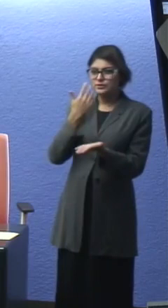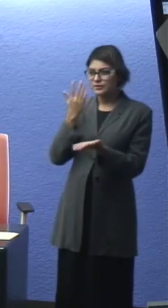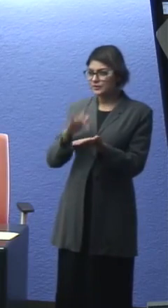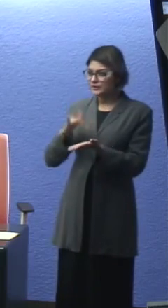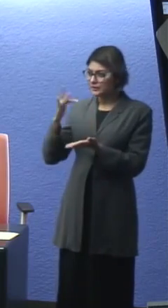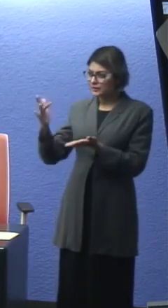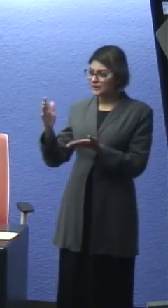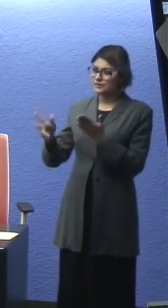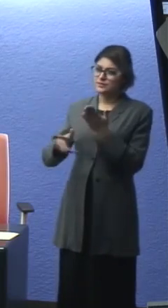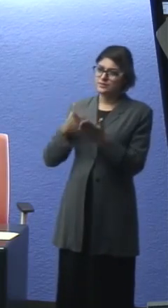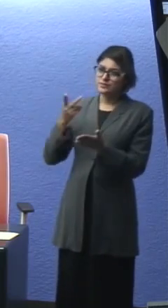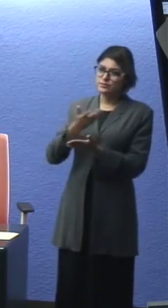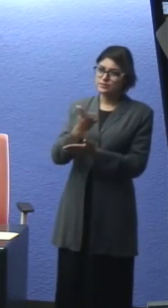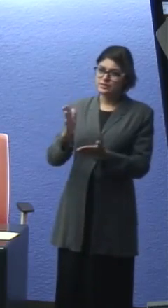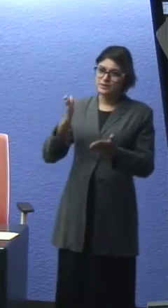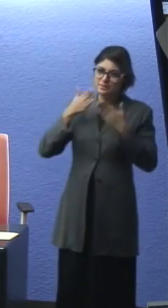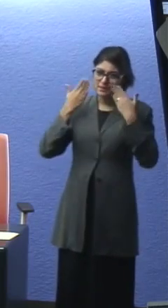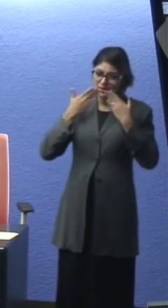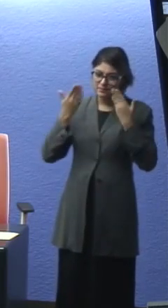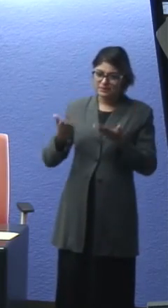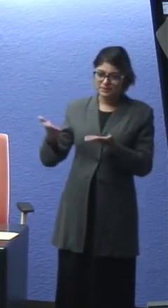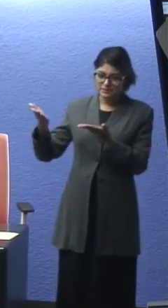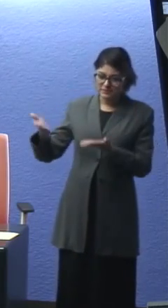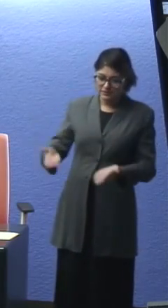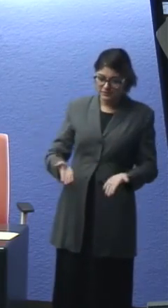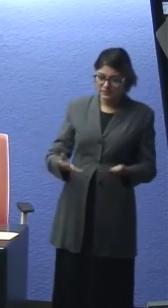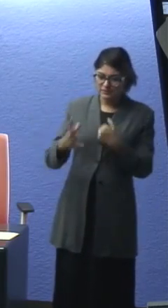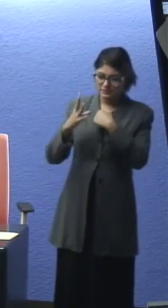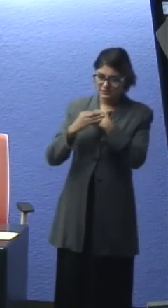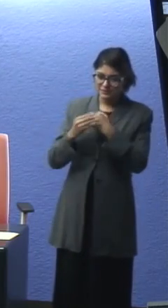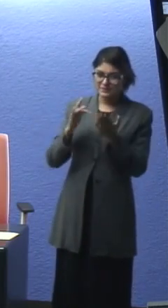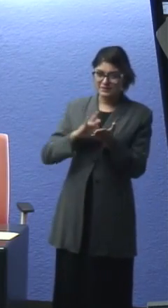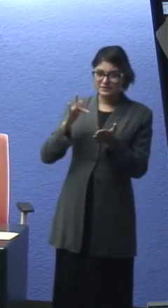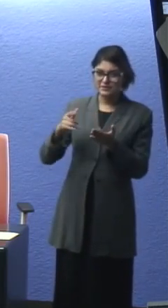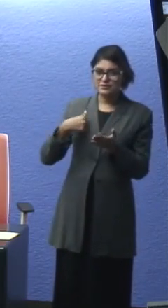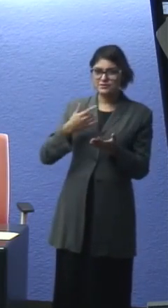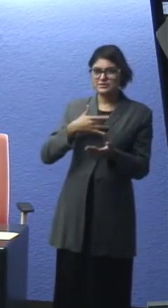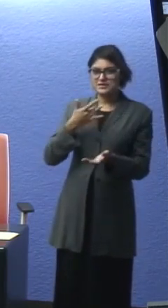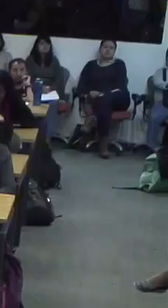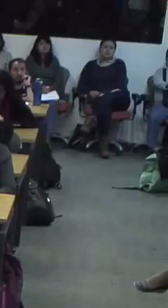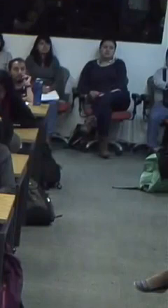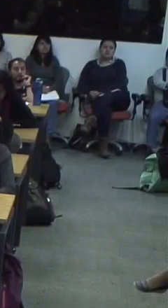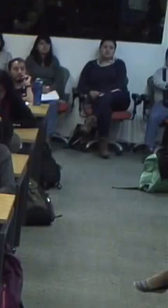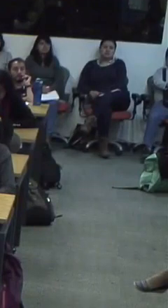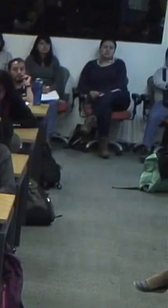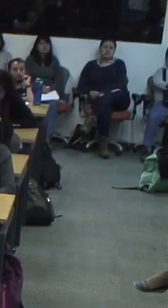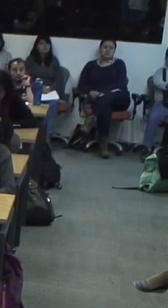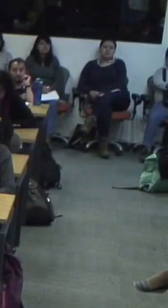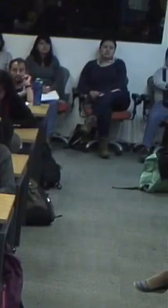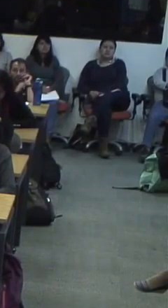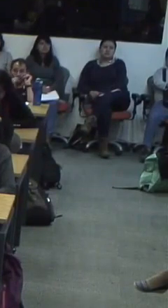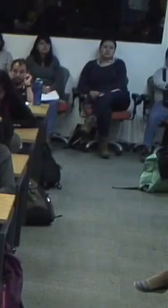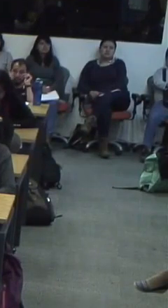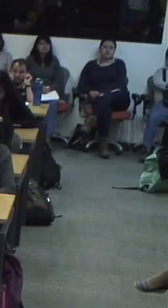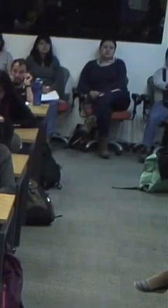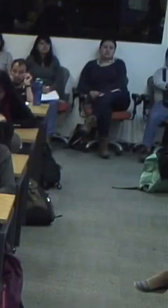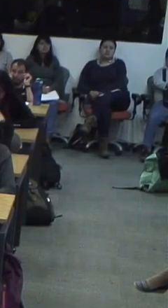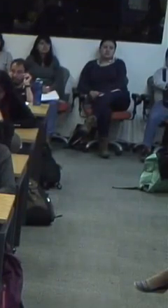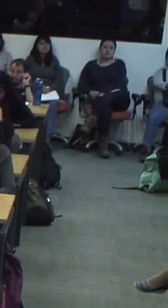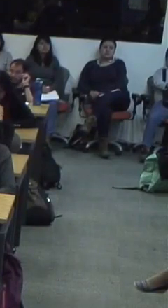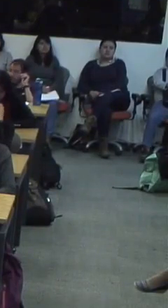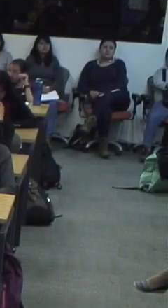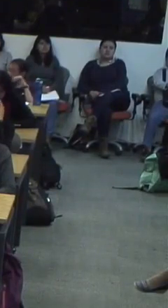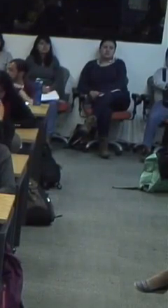espacio que se ha abierto aquí. Creo que no solamente es oportuno, sino que es el tiempo para justamente abrir este tipo